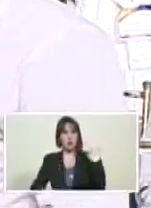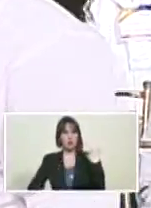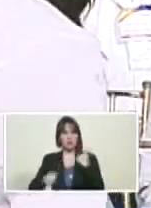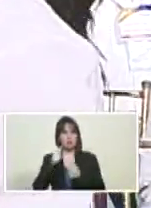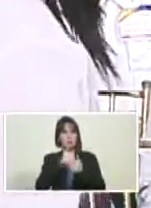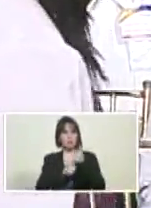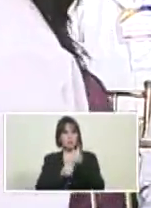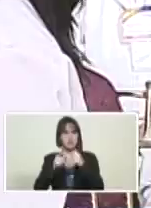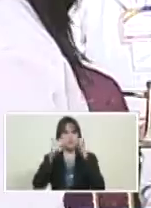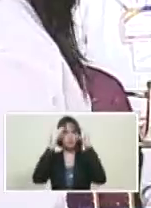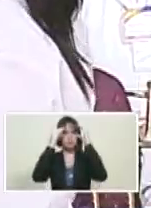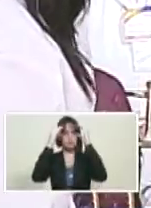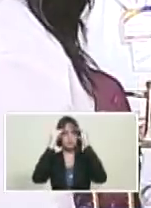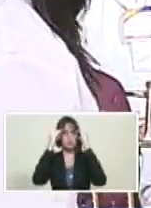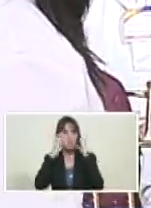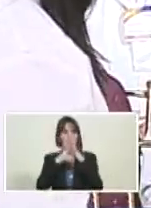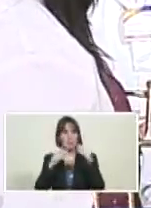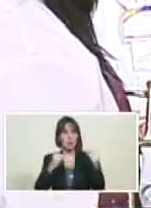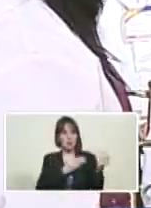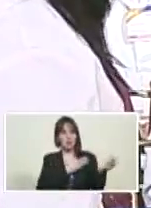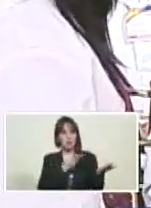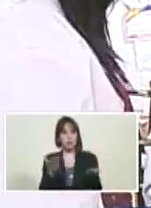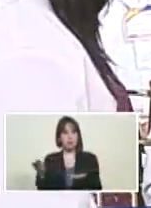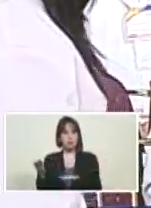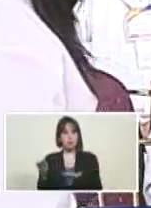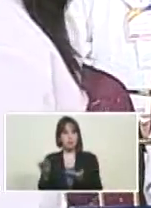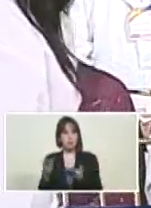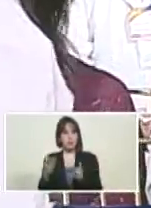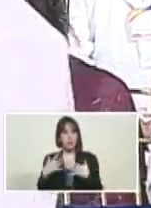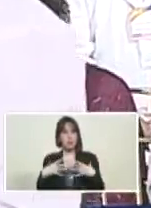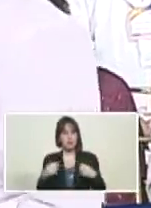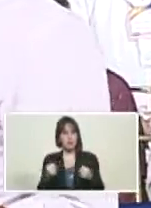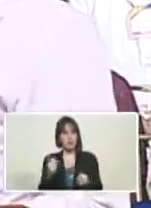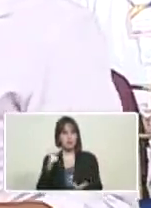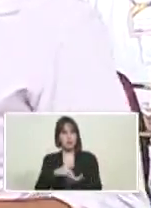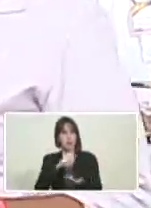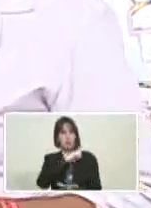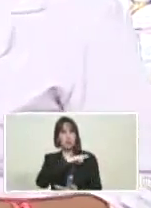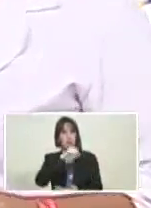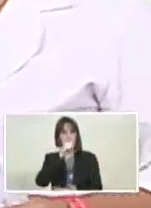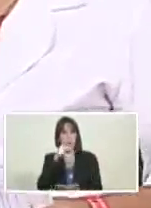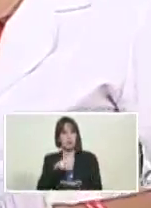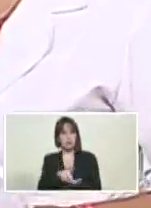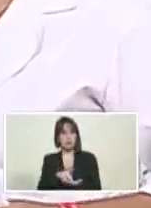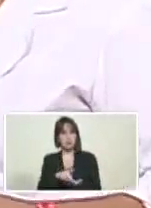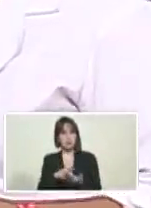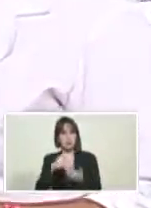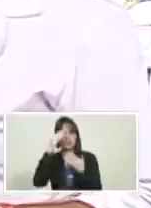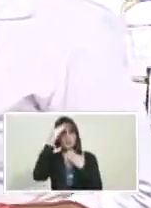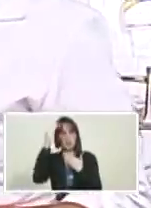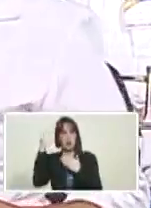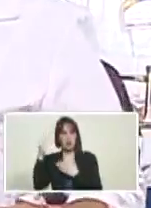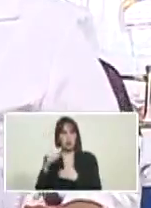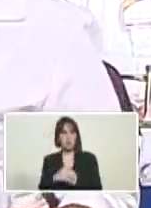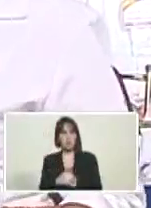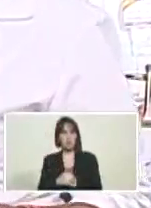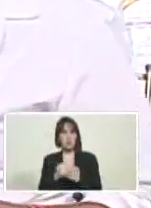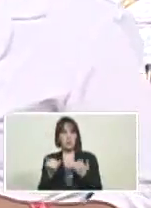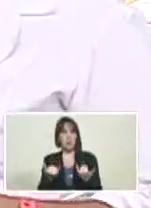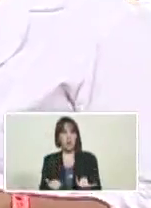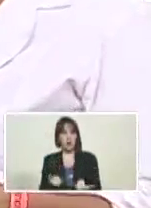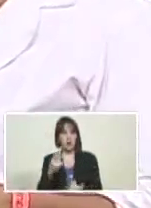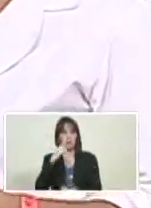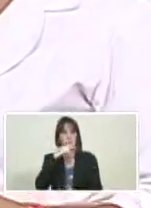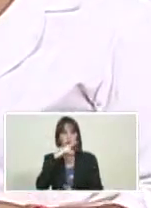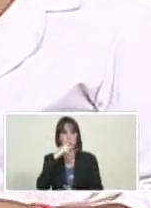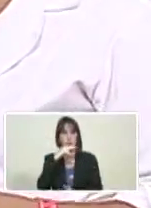aquí presentes, a nuestros compañeros en el área de la salud, a todas las autoridades presentes. En este momento vengo a dar